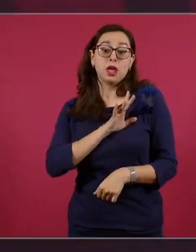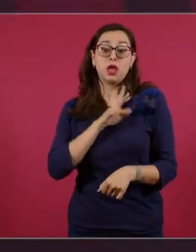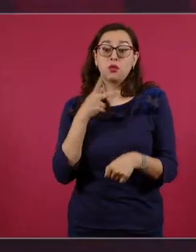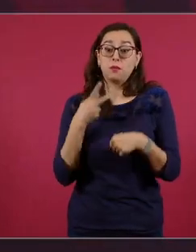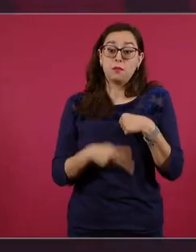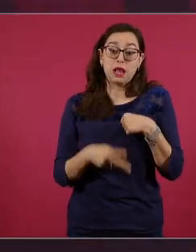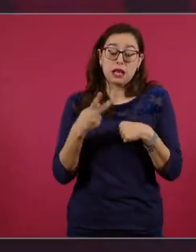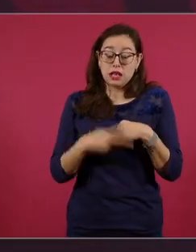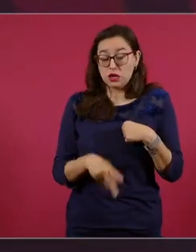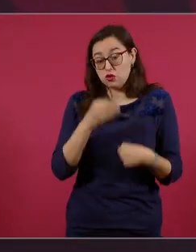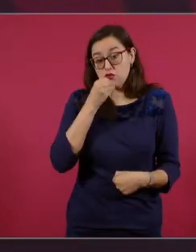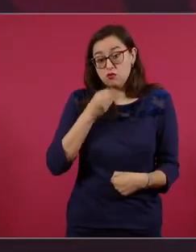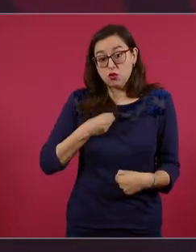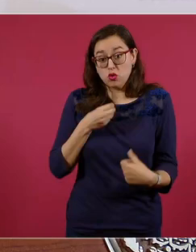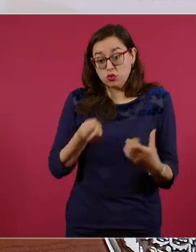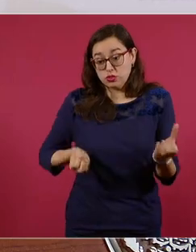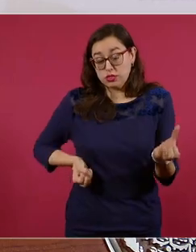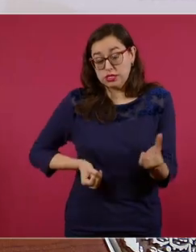Pues sí,